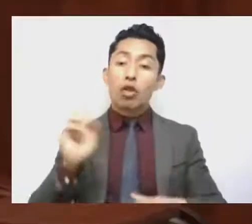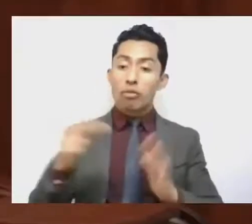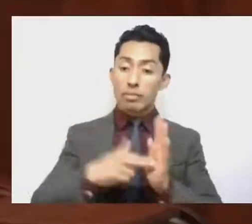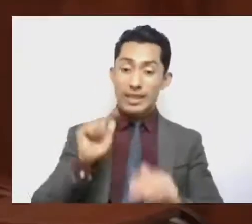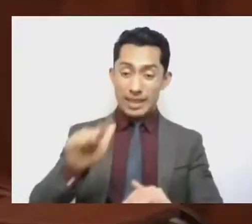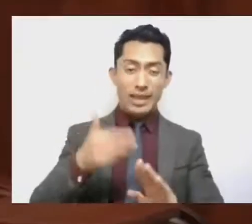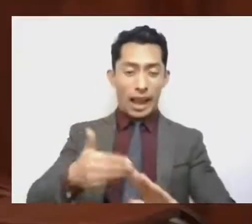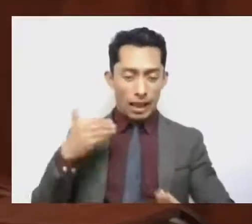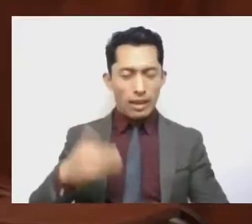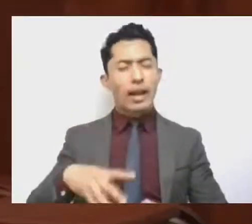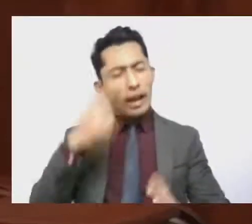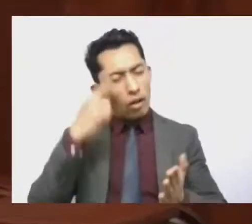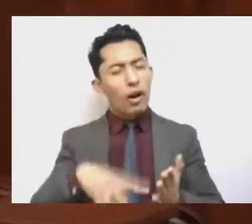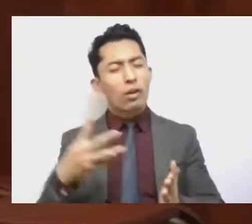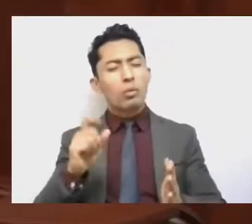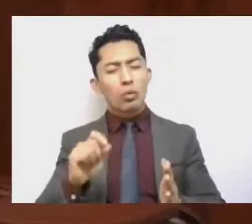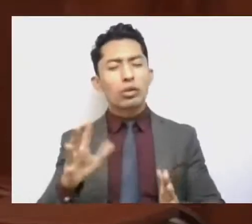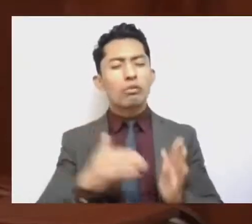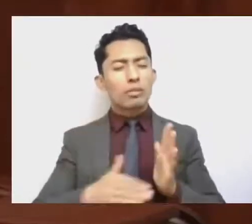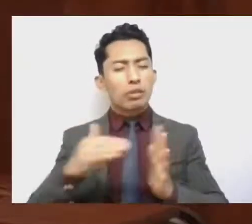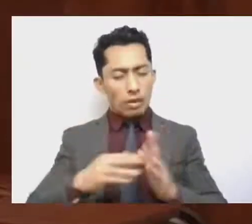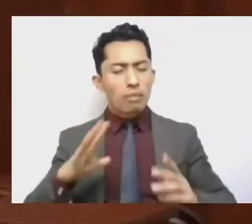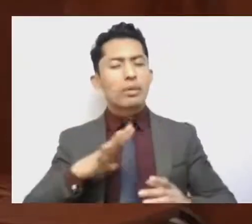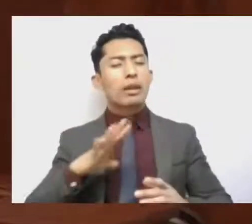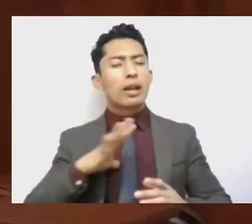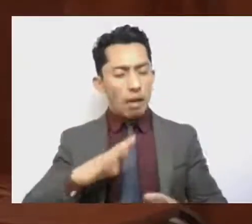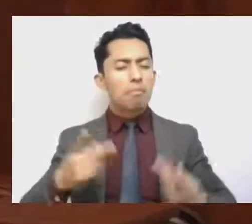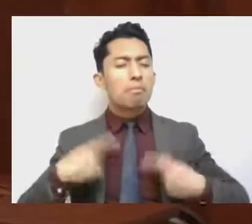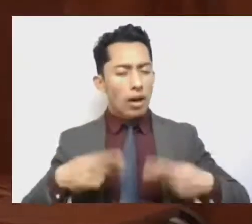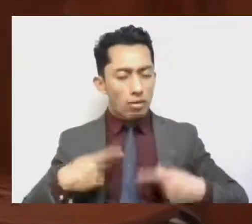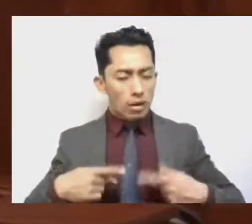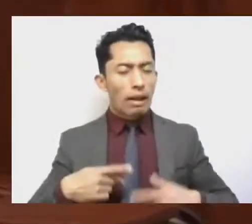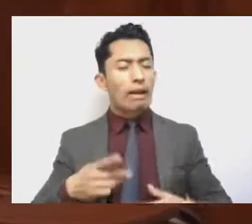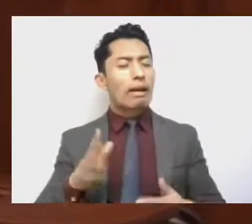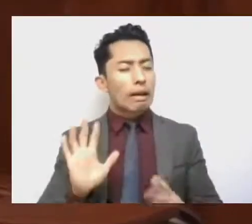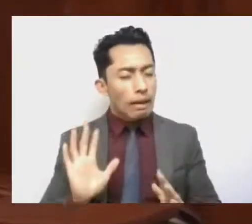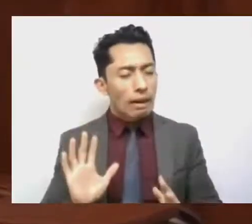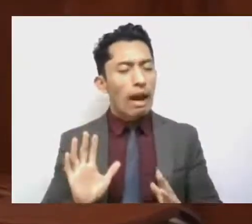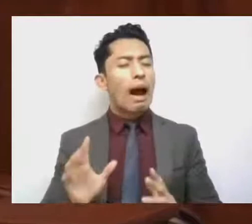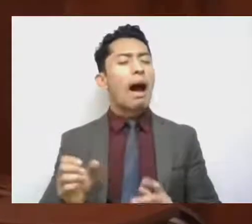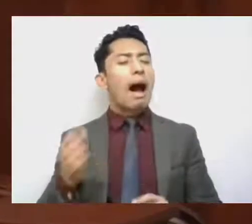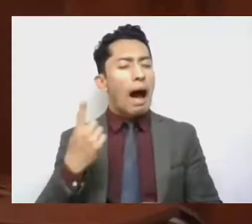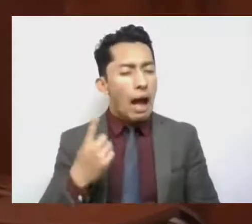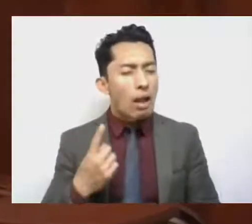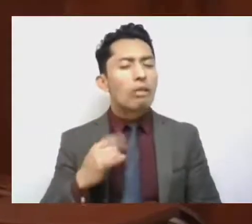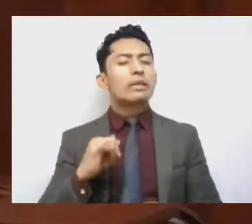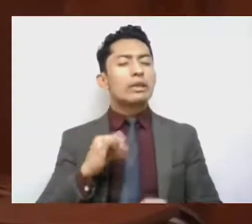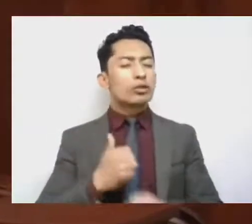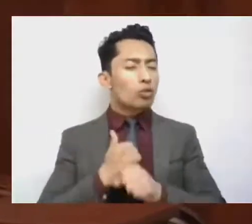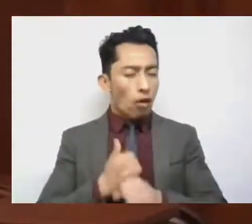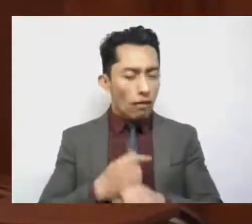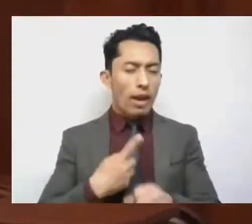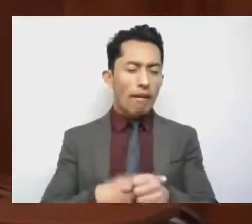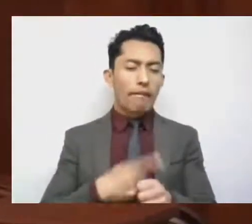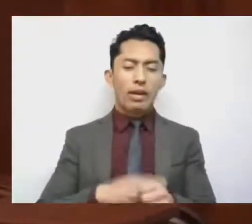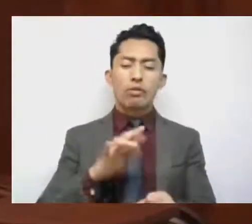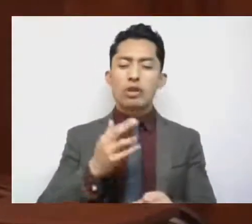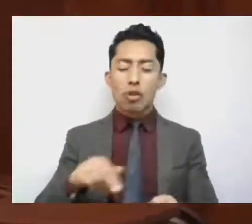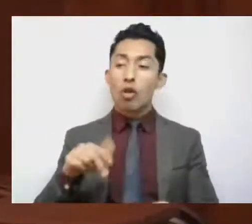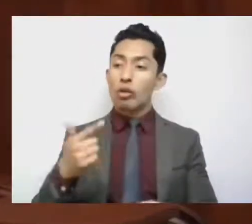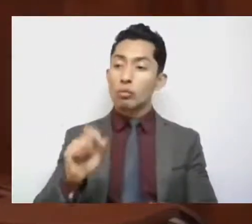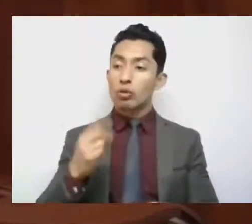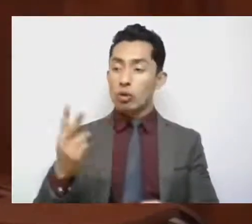de 14.5 millones de personas con algún grado de daño renal, 12.2%